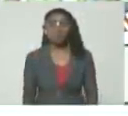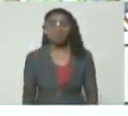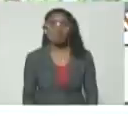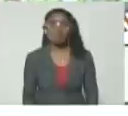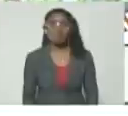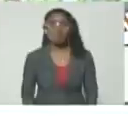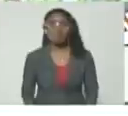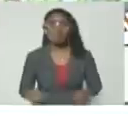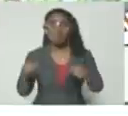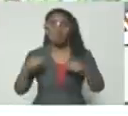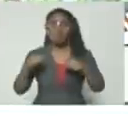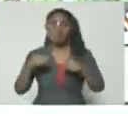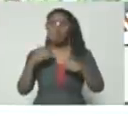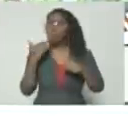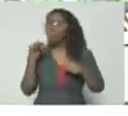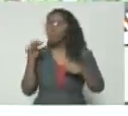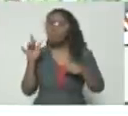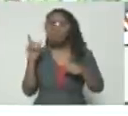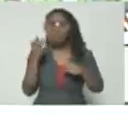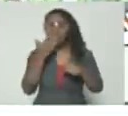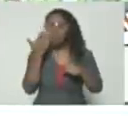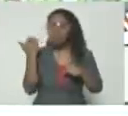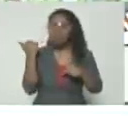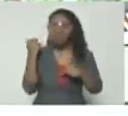En estos días la